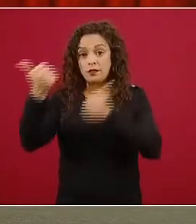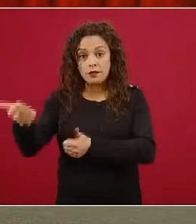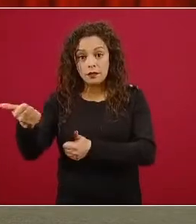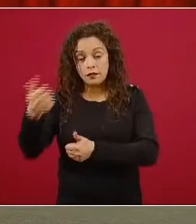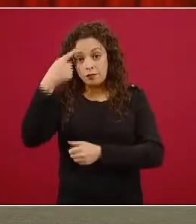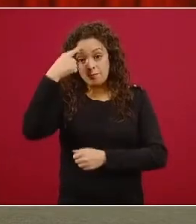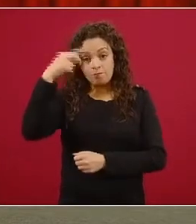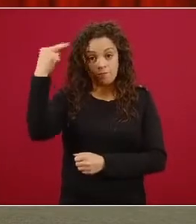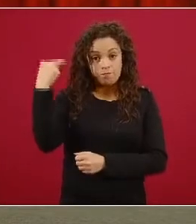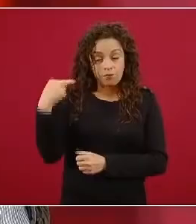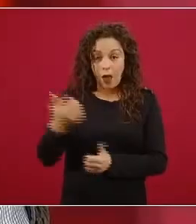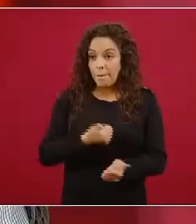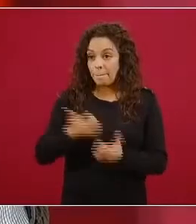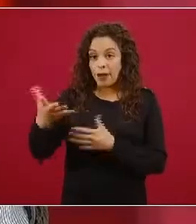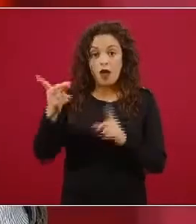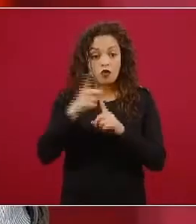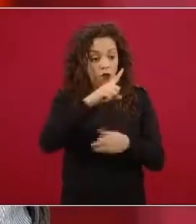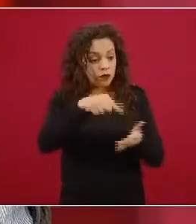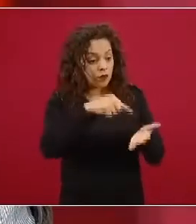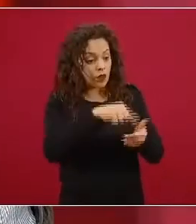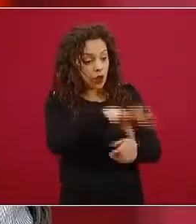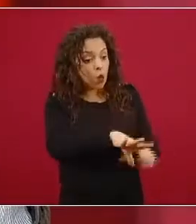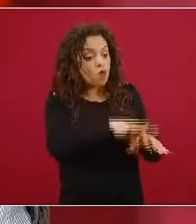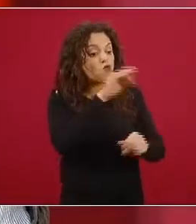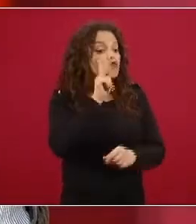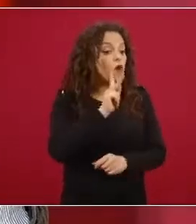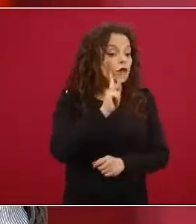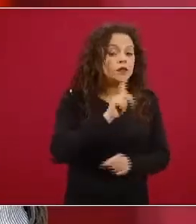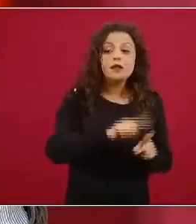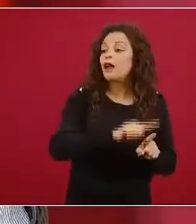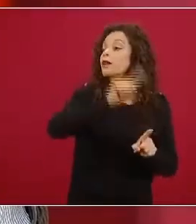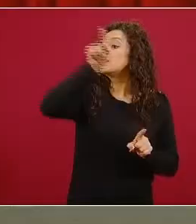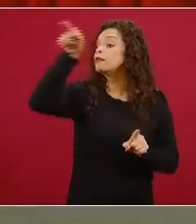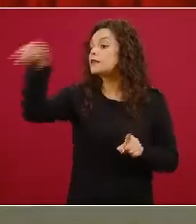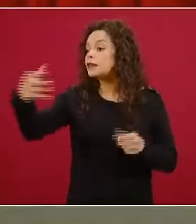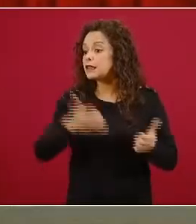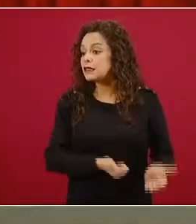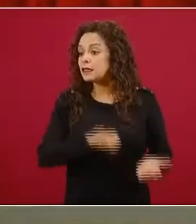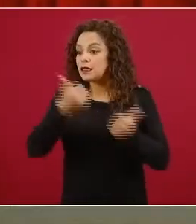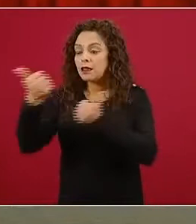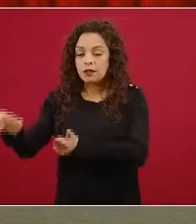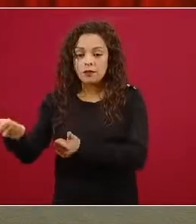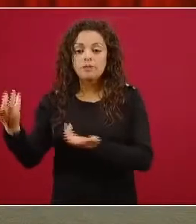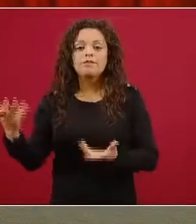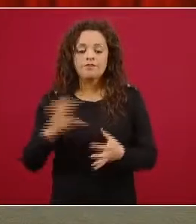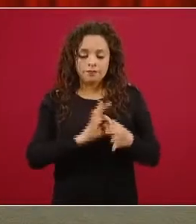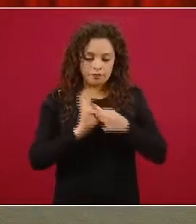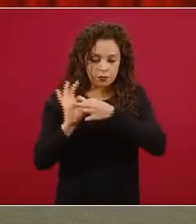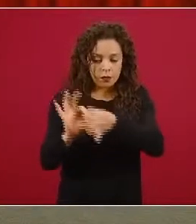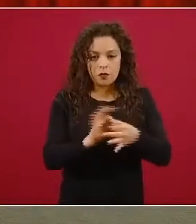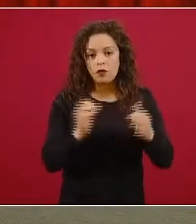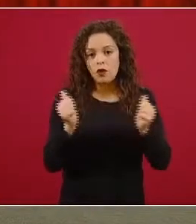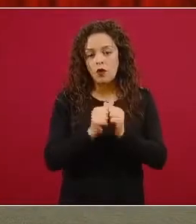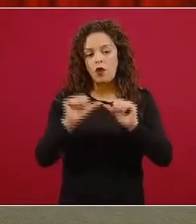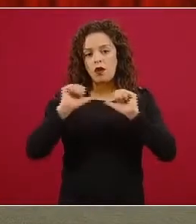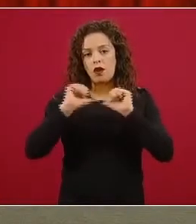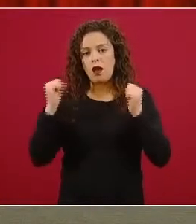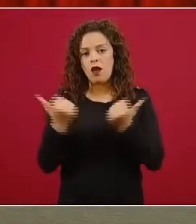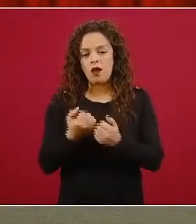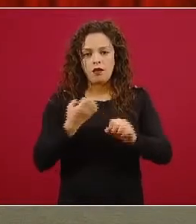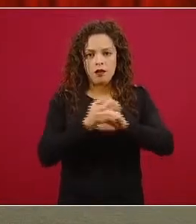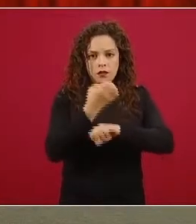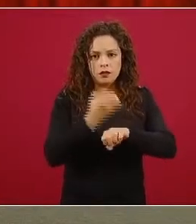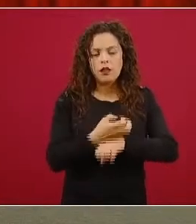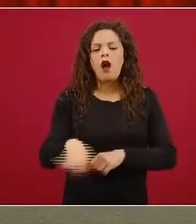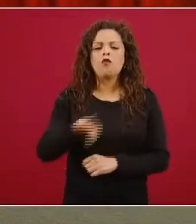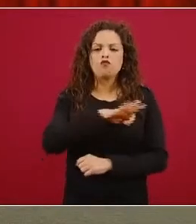viaje de donde se tomó la muestra, habrá algunas jurisdicciones sanitarias que en coordinación con sus áreas estatales puedan inclusive